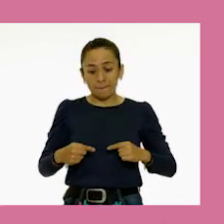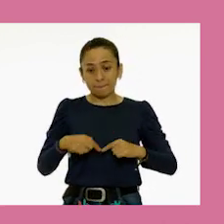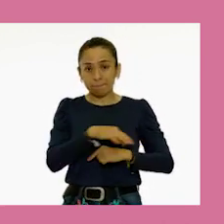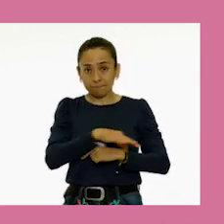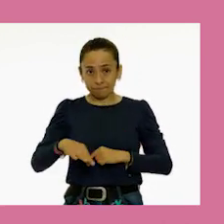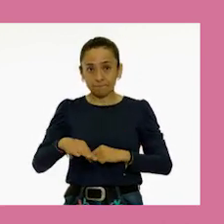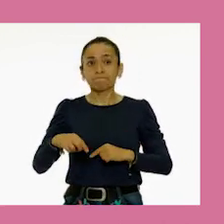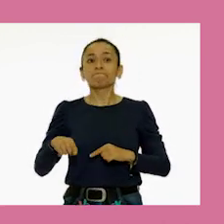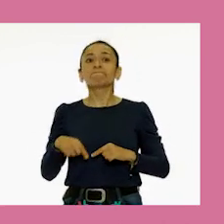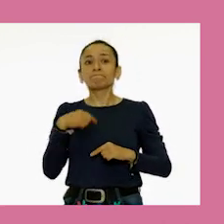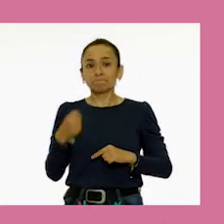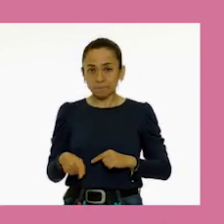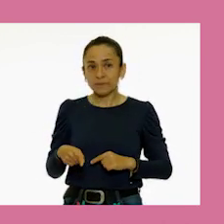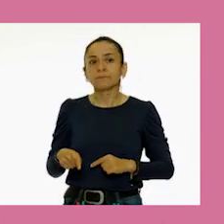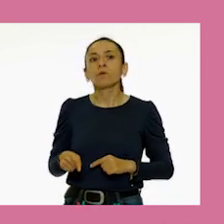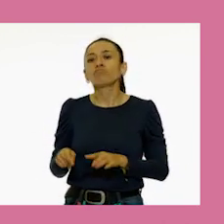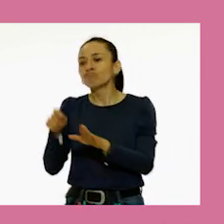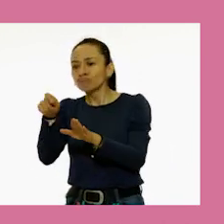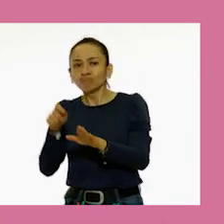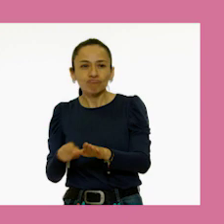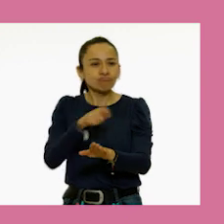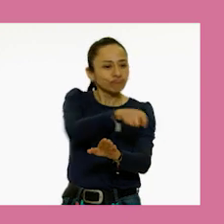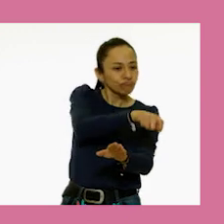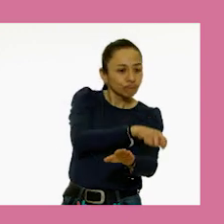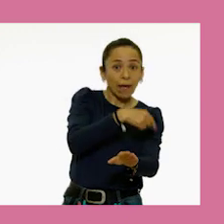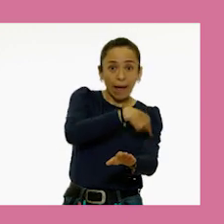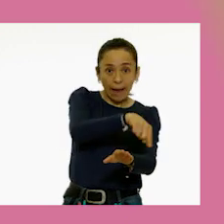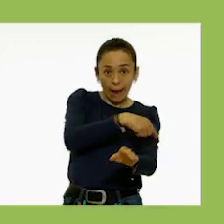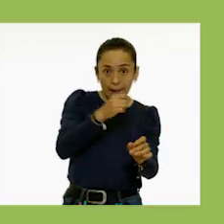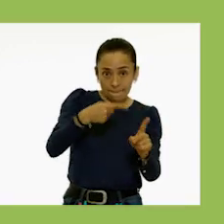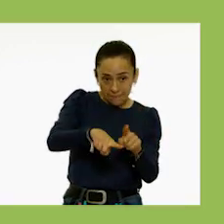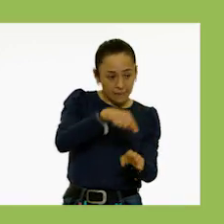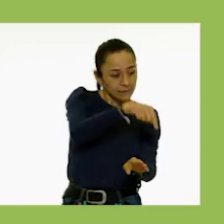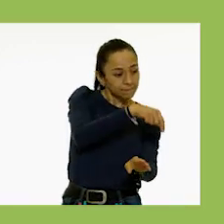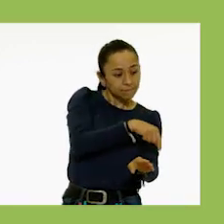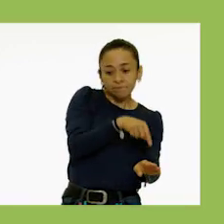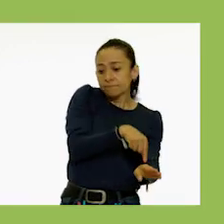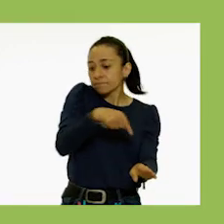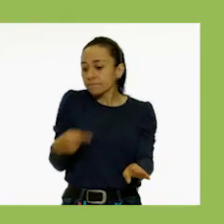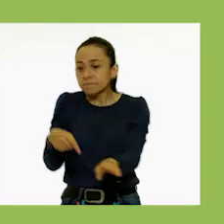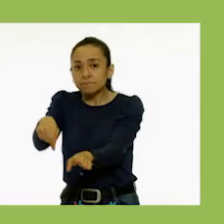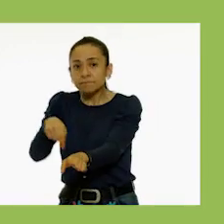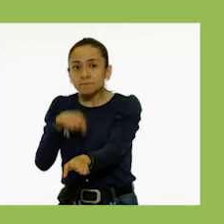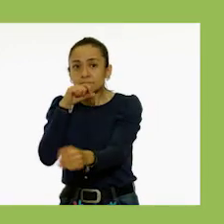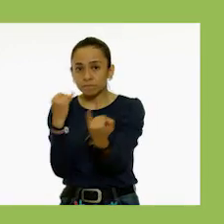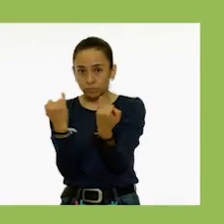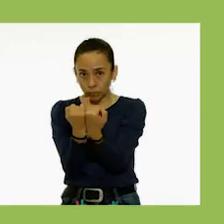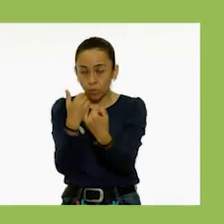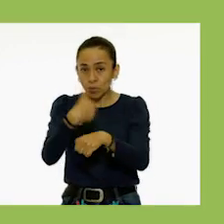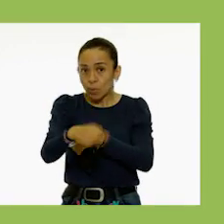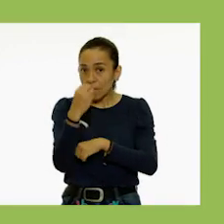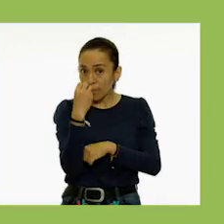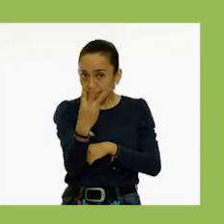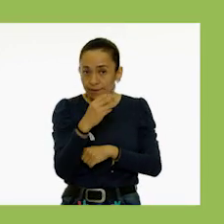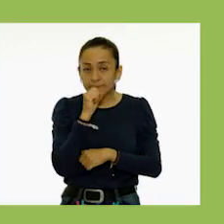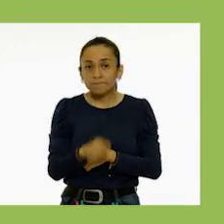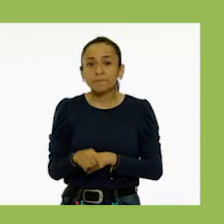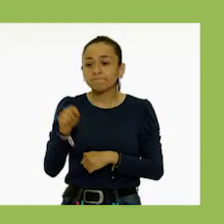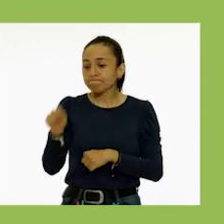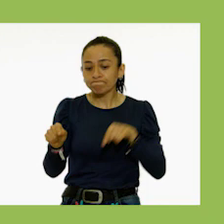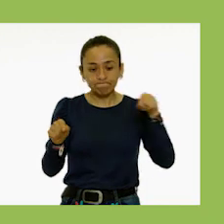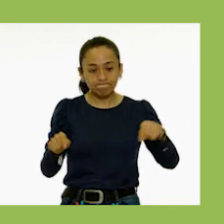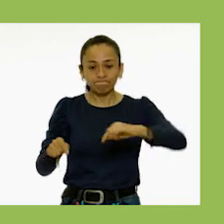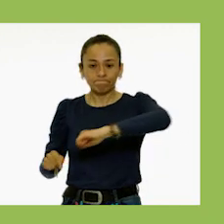arriba. Repite el paso anterior del otro lado de la playera. 3. Traza la línea